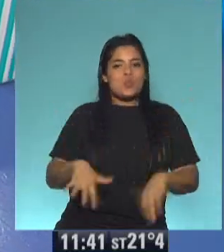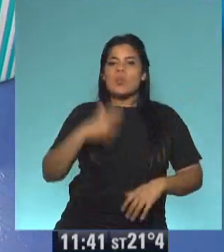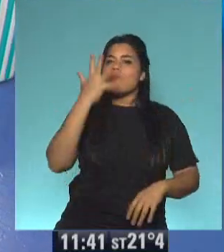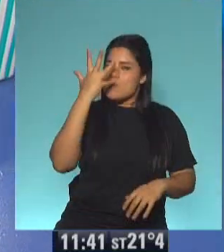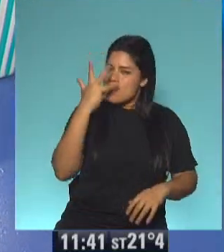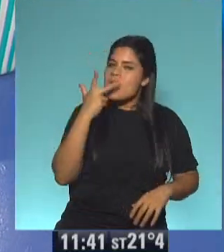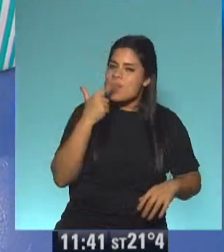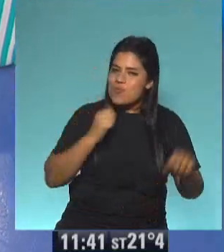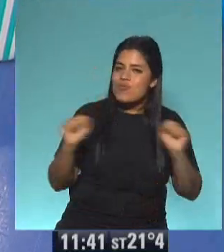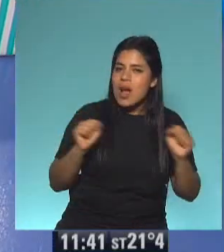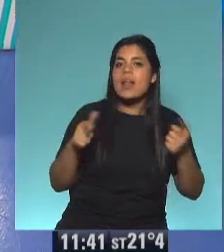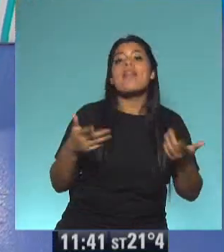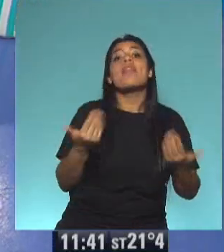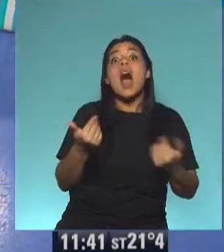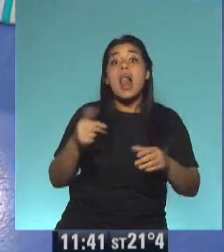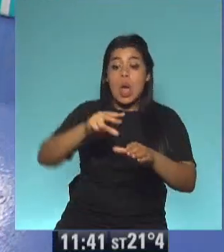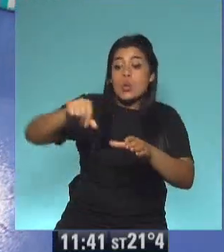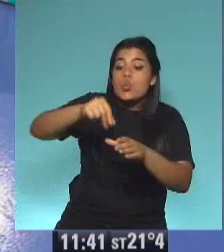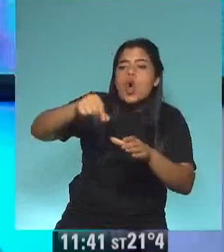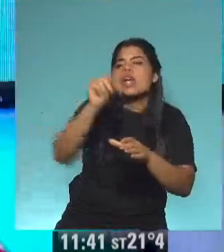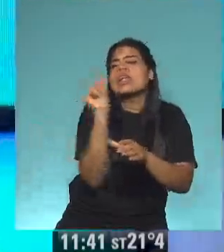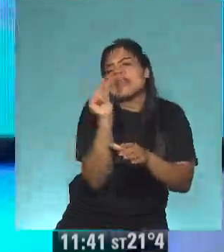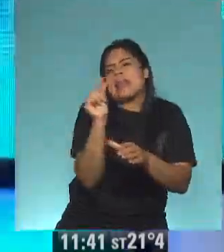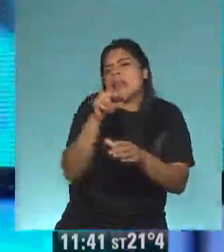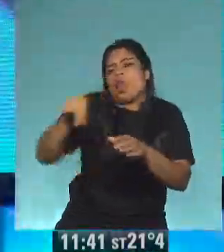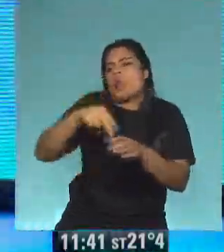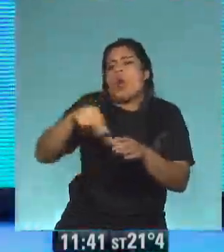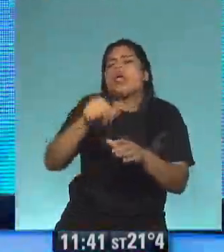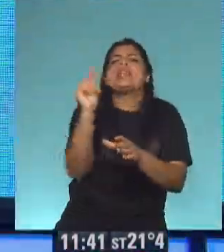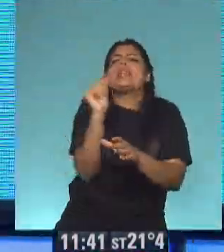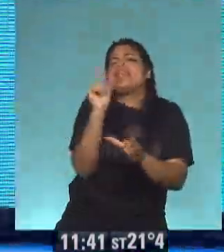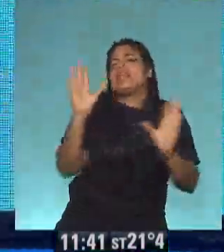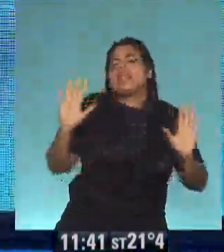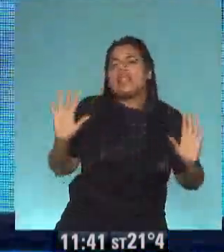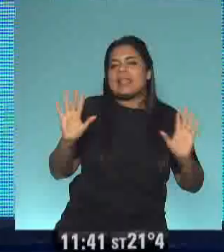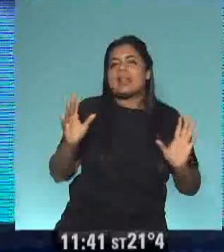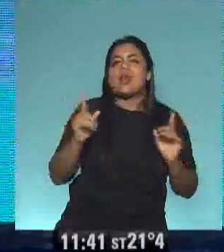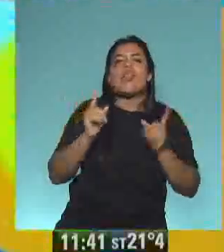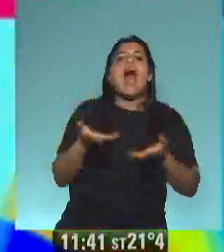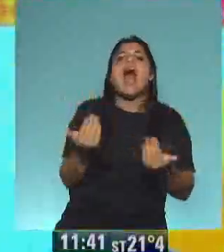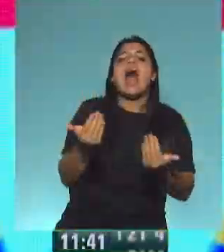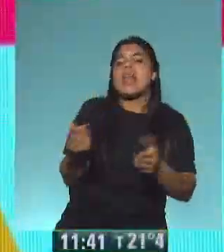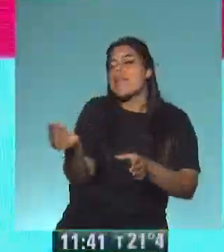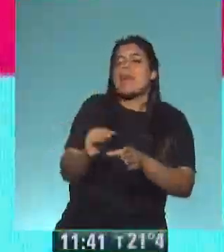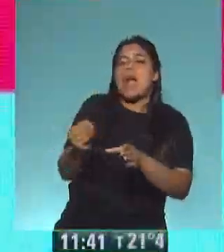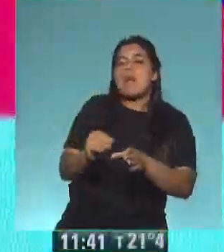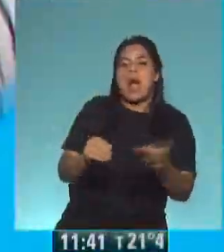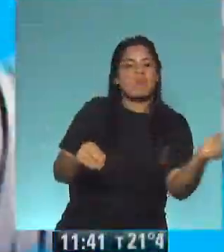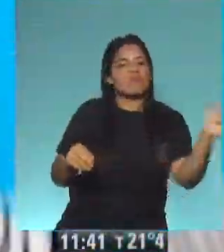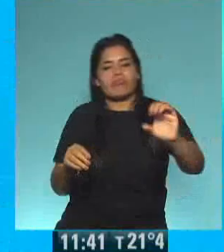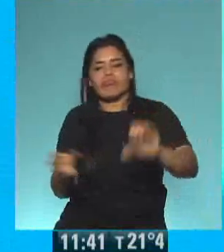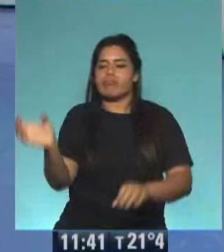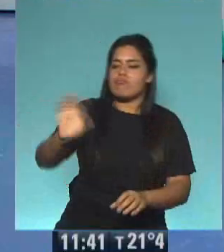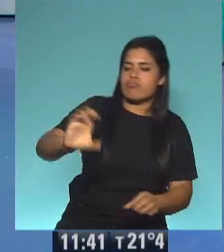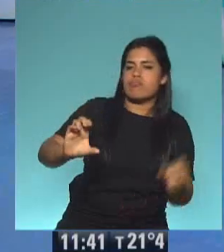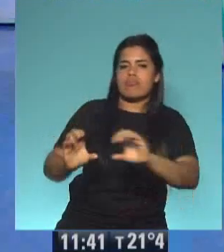Ponele sal a la vida un poquitito, un poquitito de sal y agregale un poco de esto, un poco